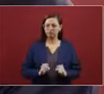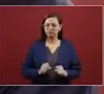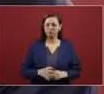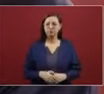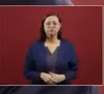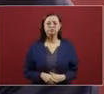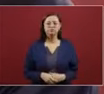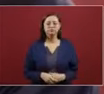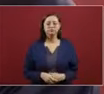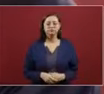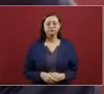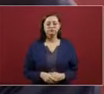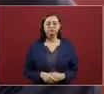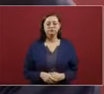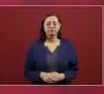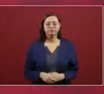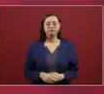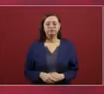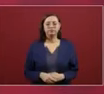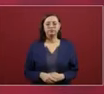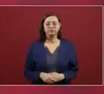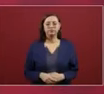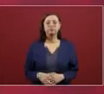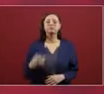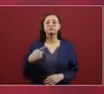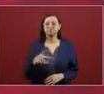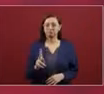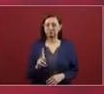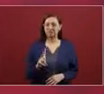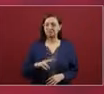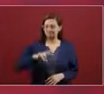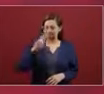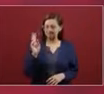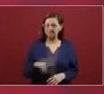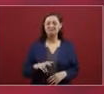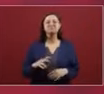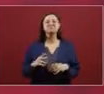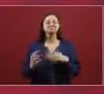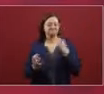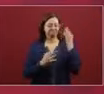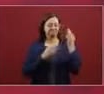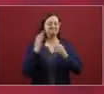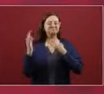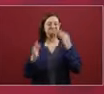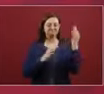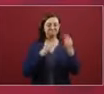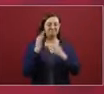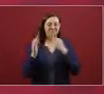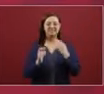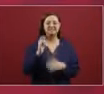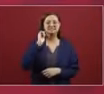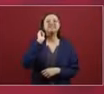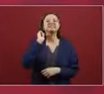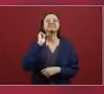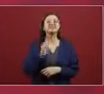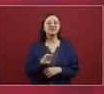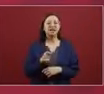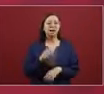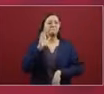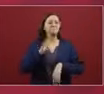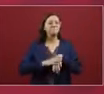pero es una buena noticia. Quiere decir que está creciendo la economía